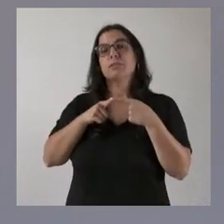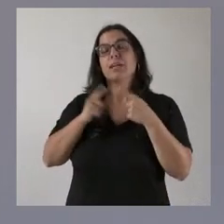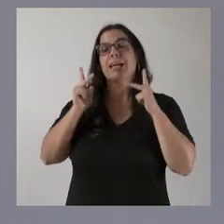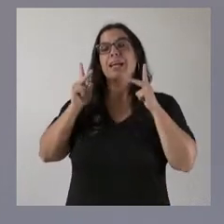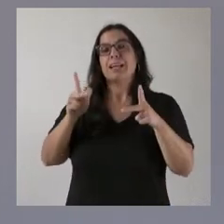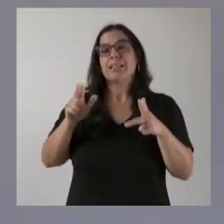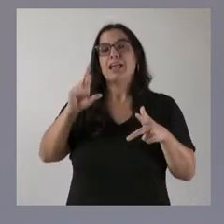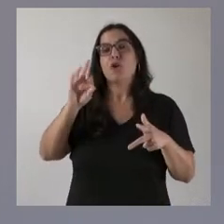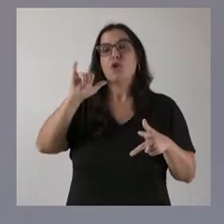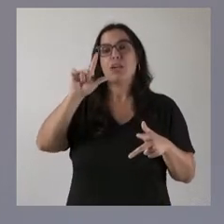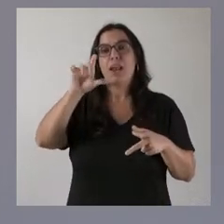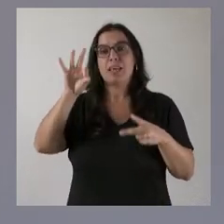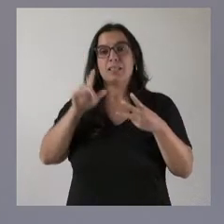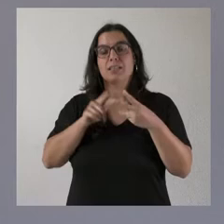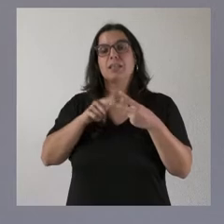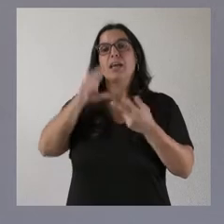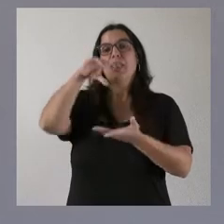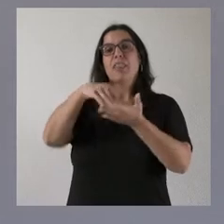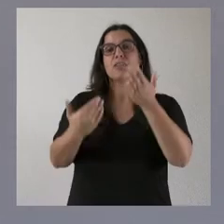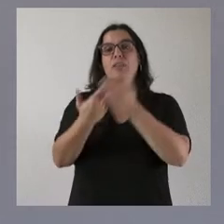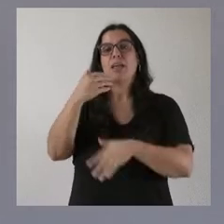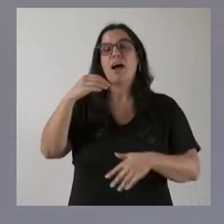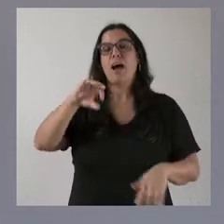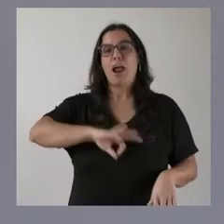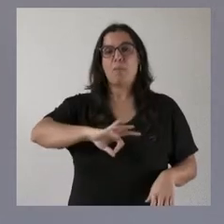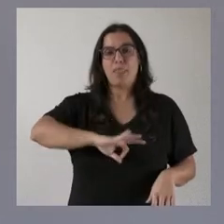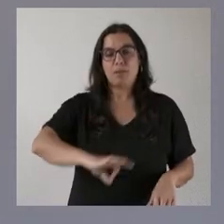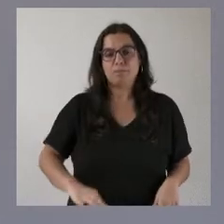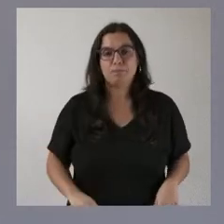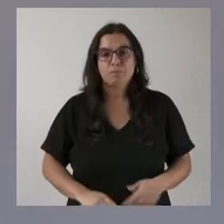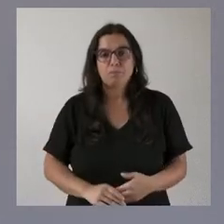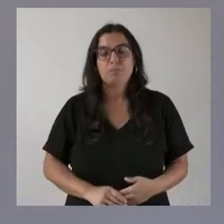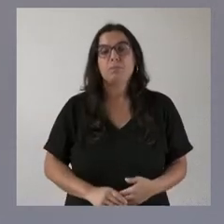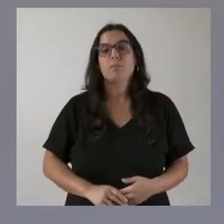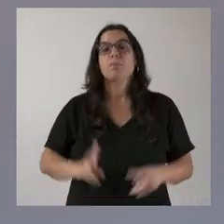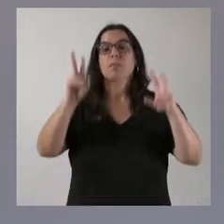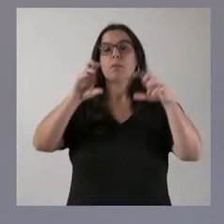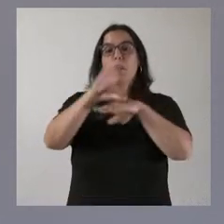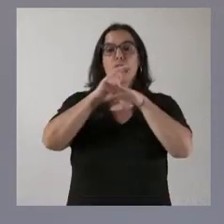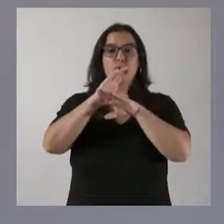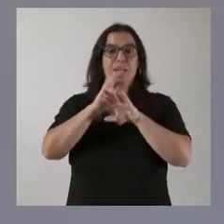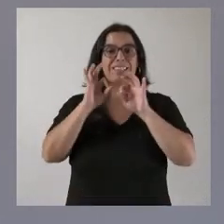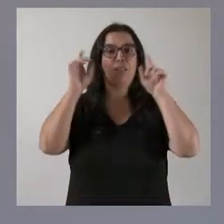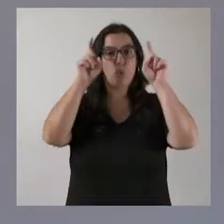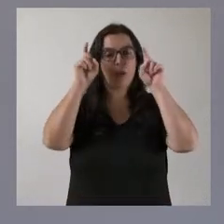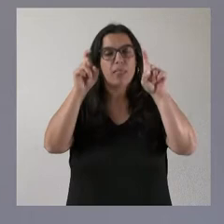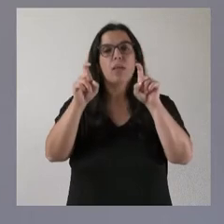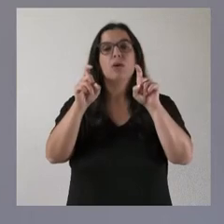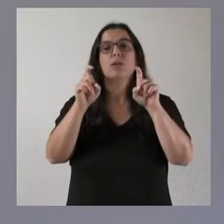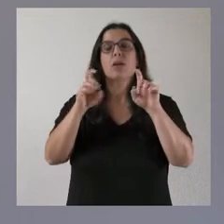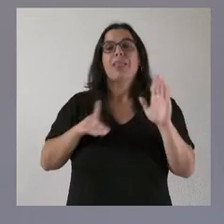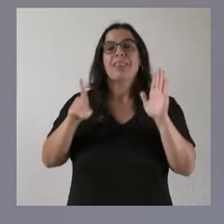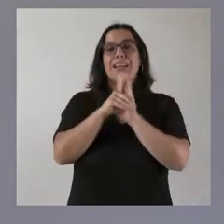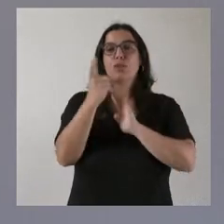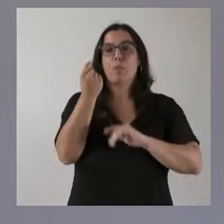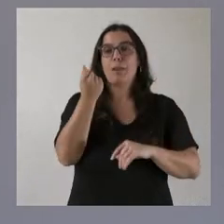residencia los royales y del centro de Día de Almazán en lo que tiene que ver con la consejería de Educación se modifica el decreto de